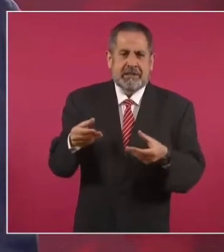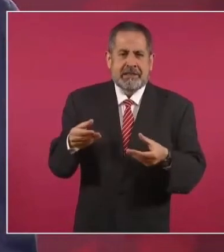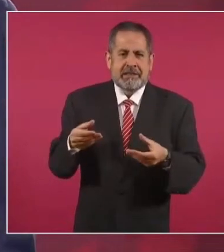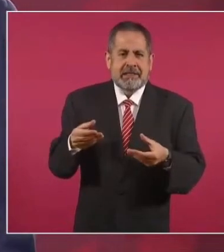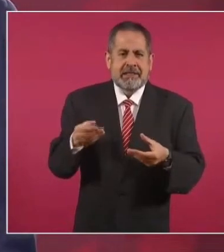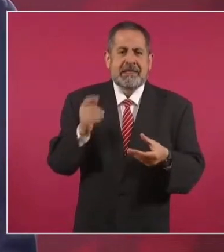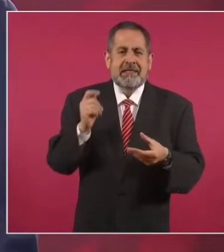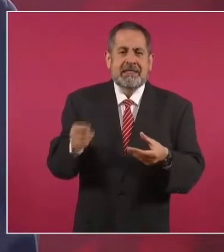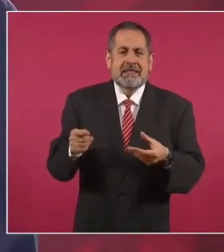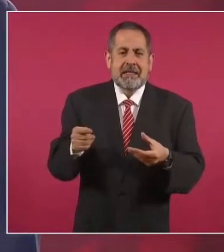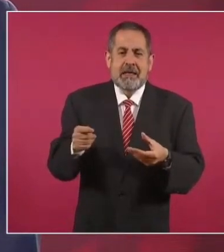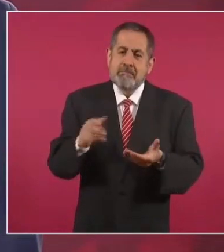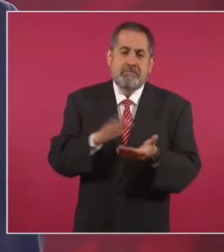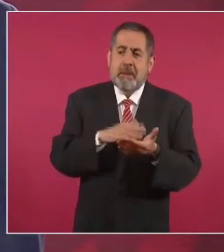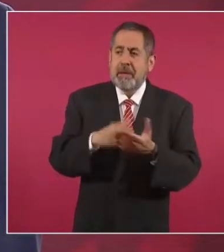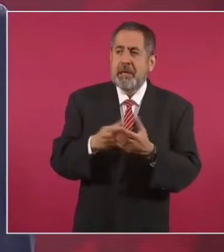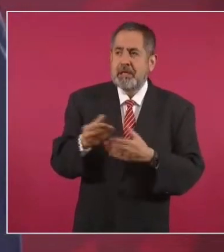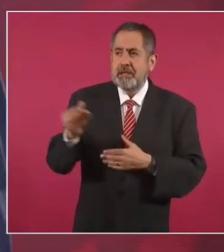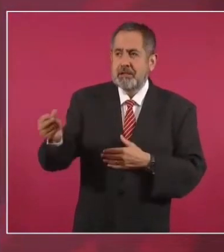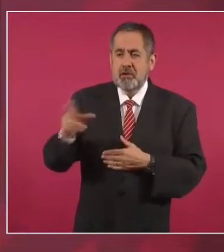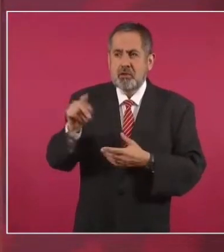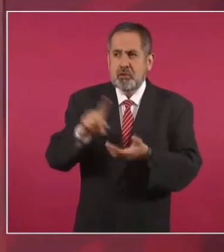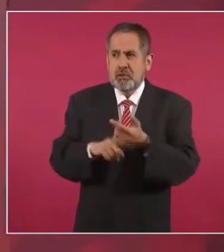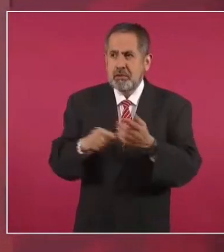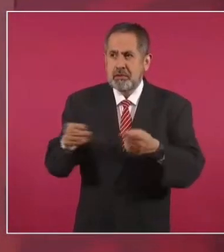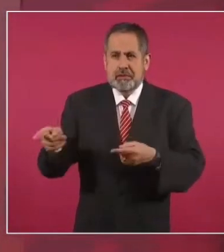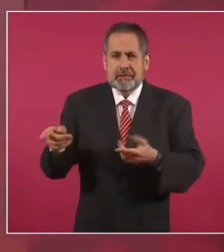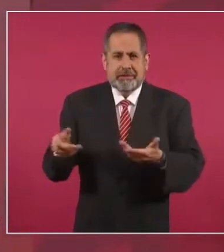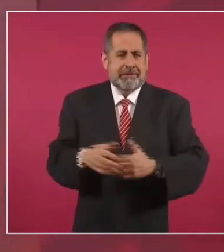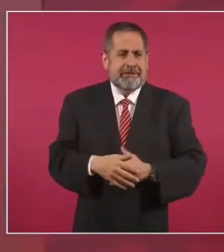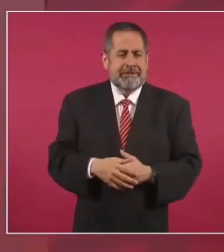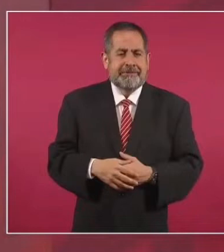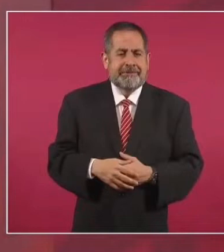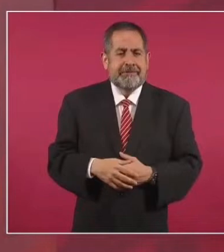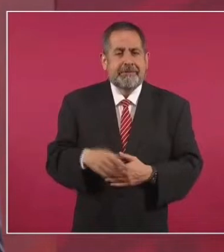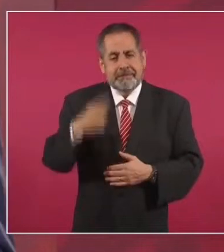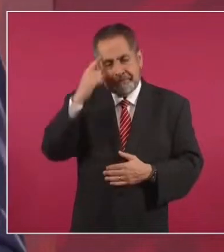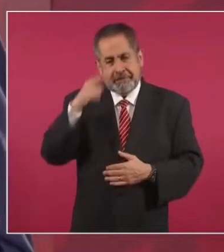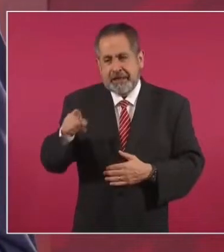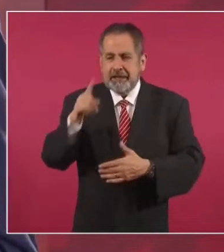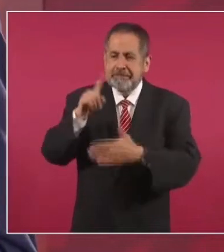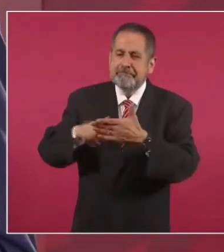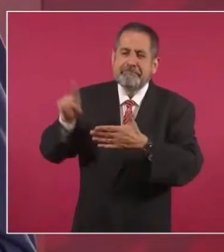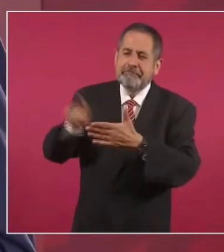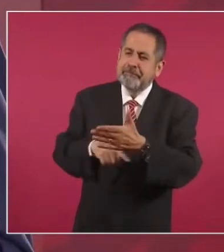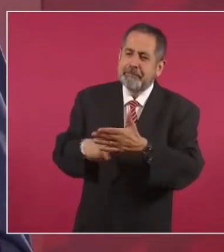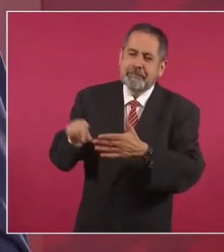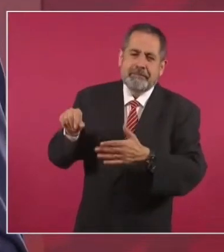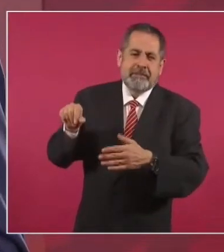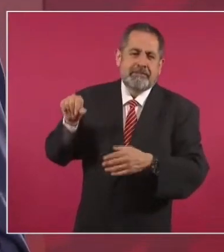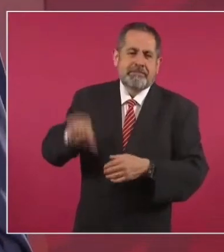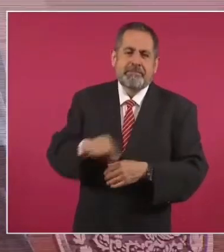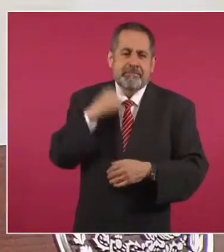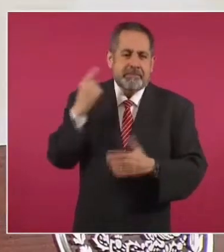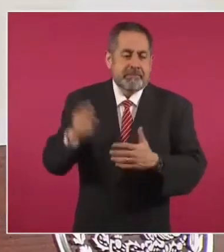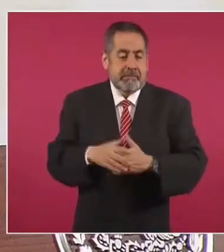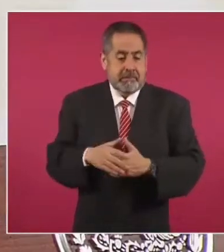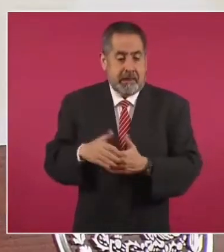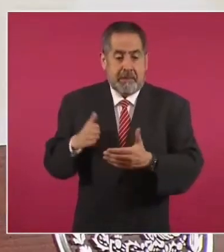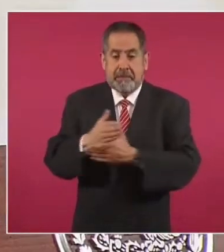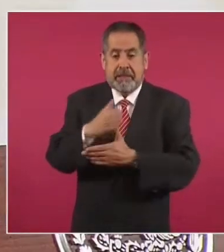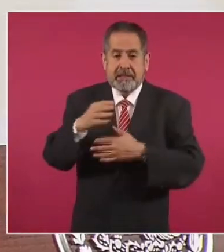pues eran los papeles, es decir, para atrás, no pasaba.